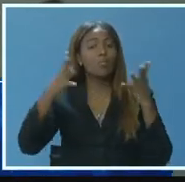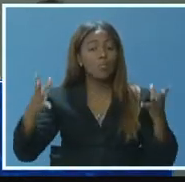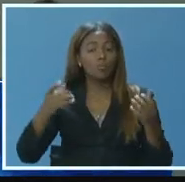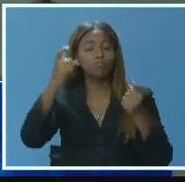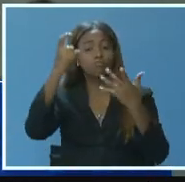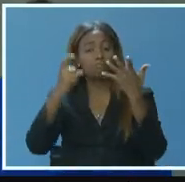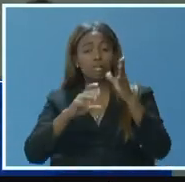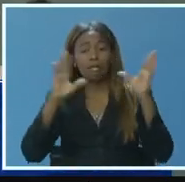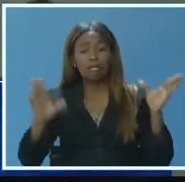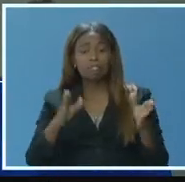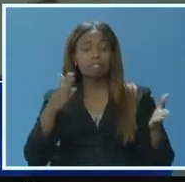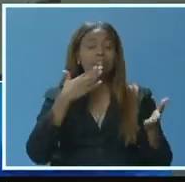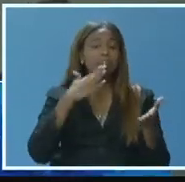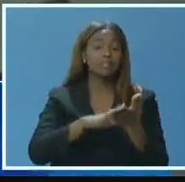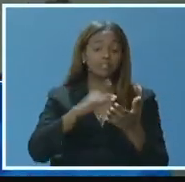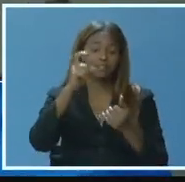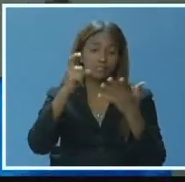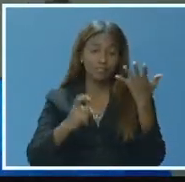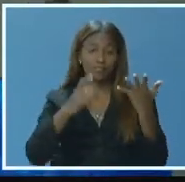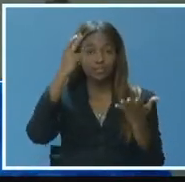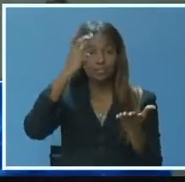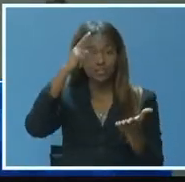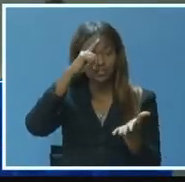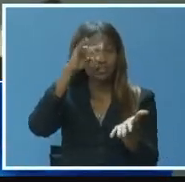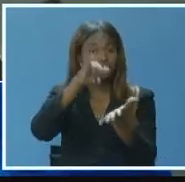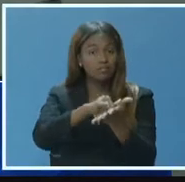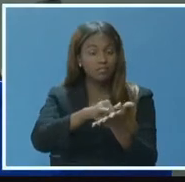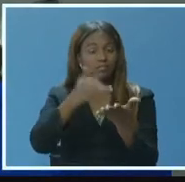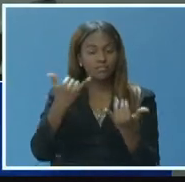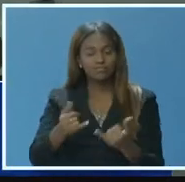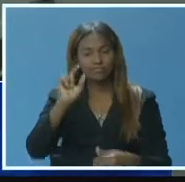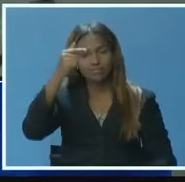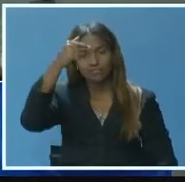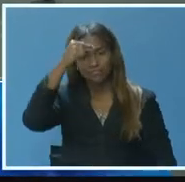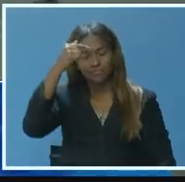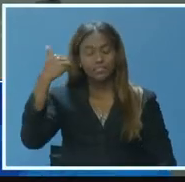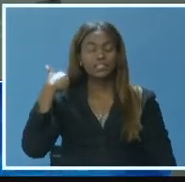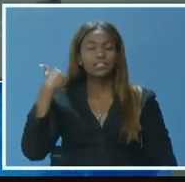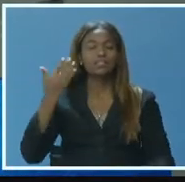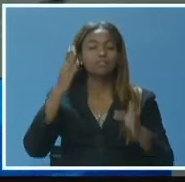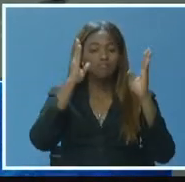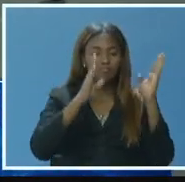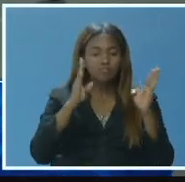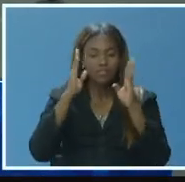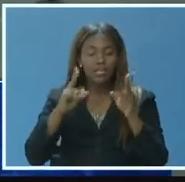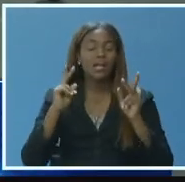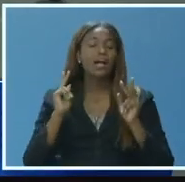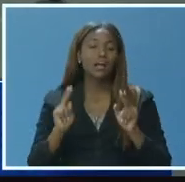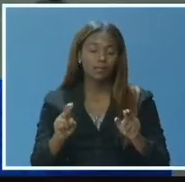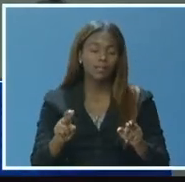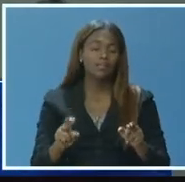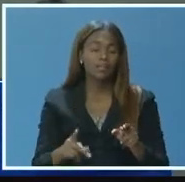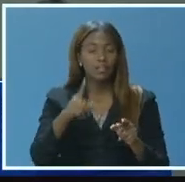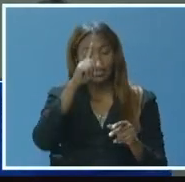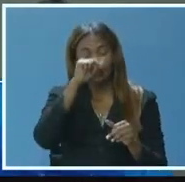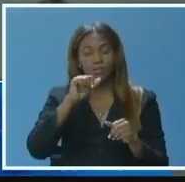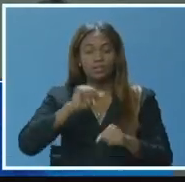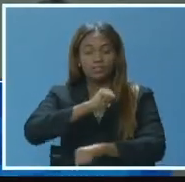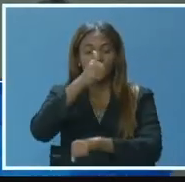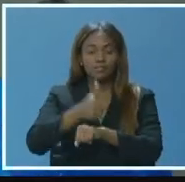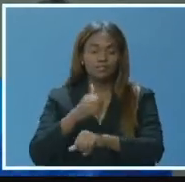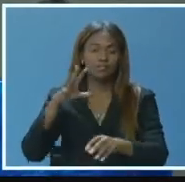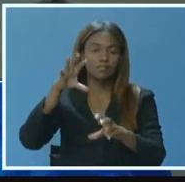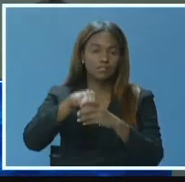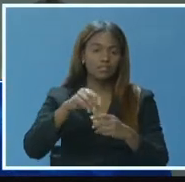de criminalidad, razón por la cual el gobierno ha acudido rápidamente para implementar